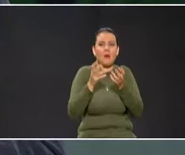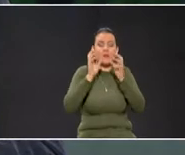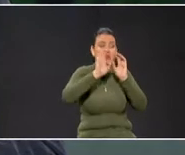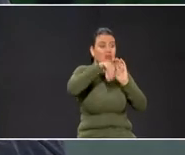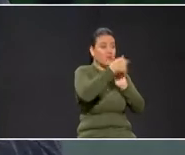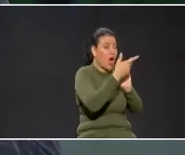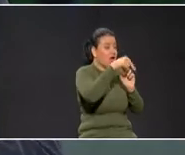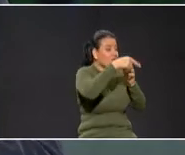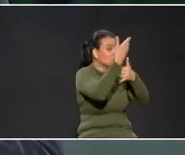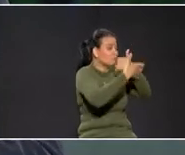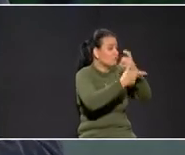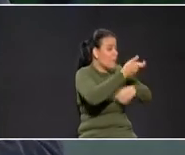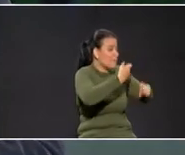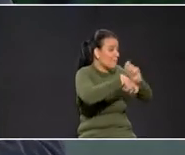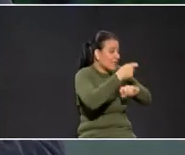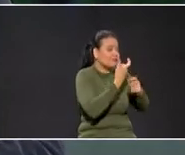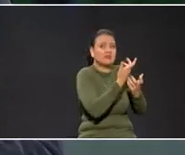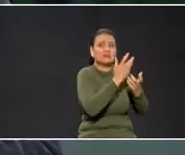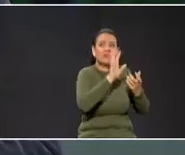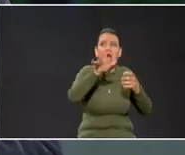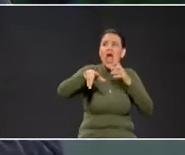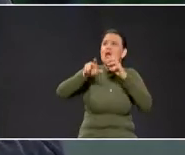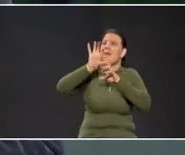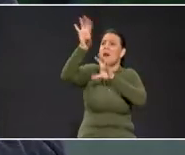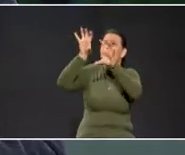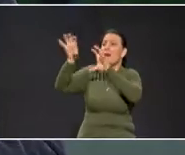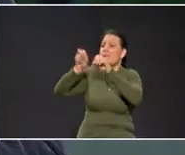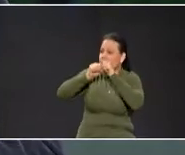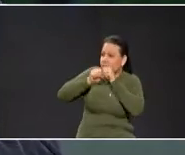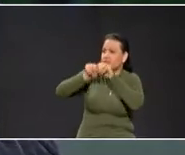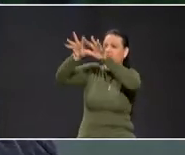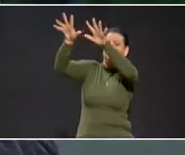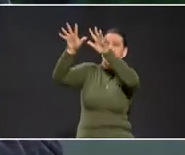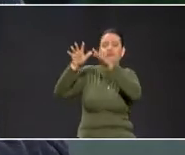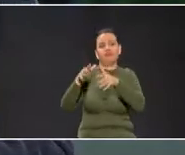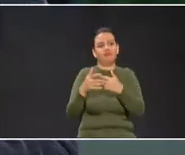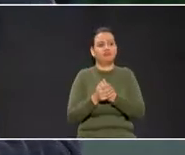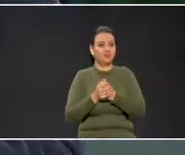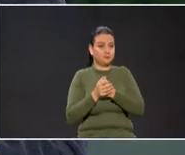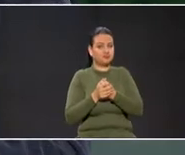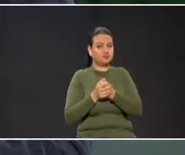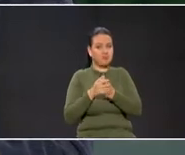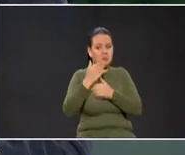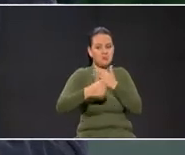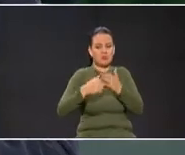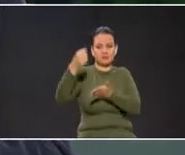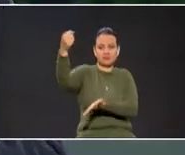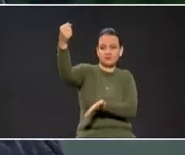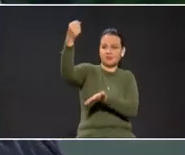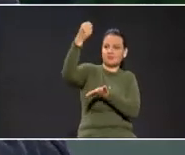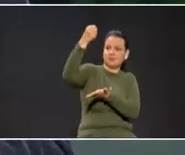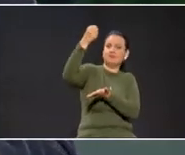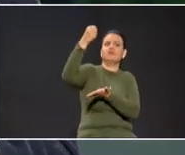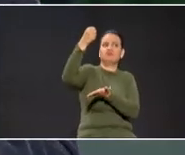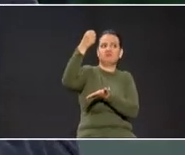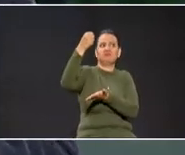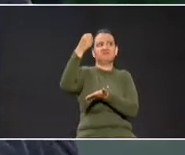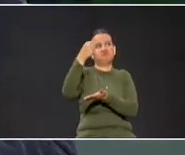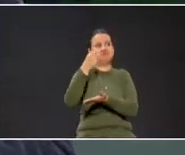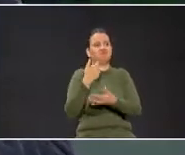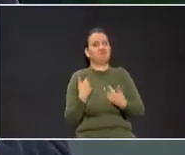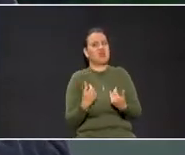productos directamente lo cual obviamente va a cortar una serie de ingresos importantes para las comunidades campesinas